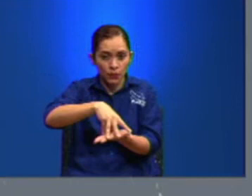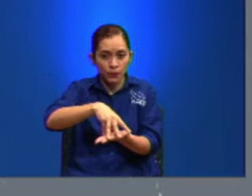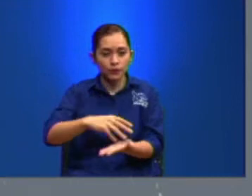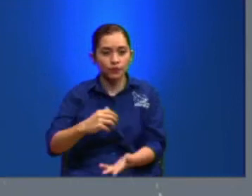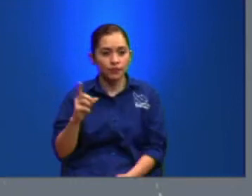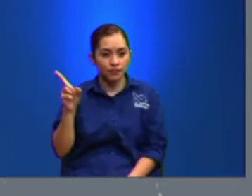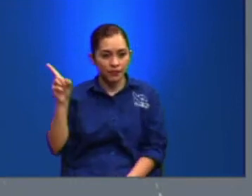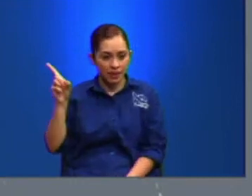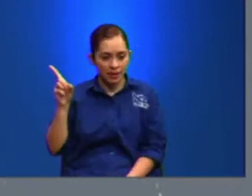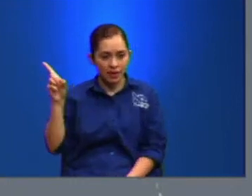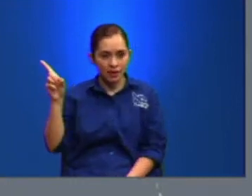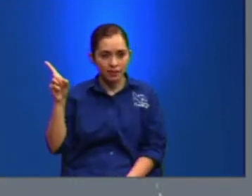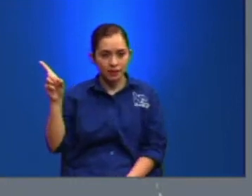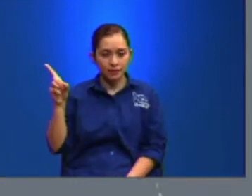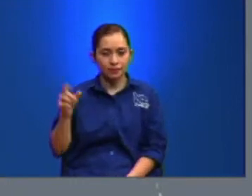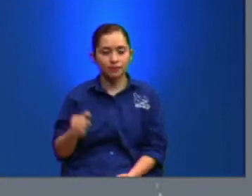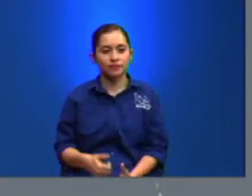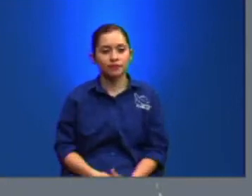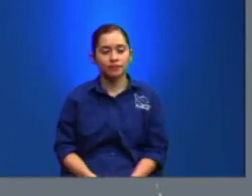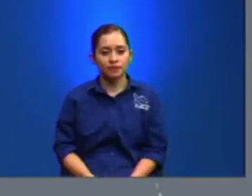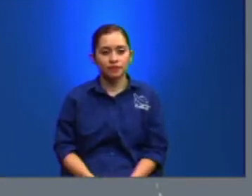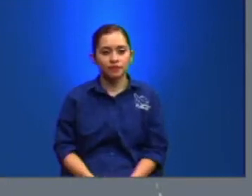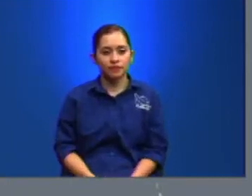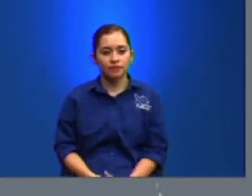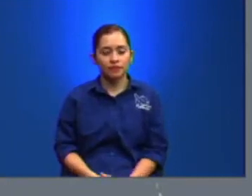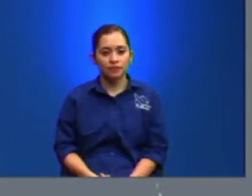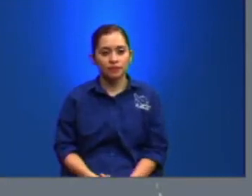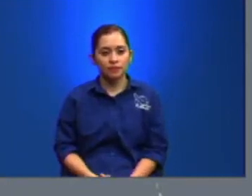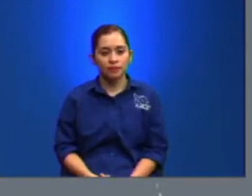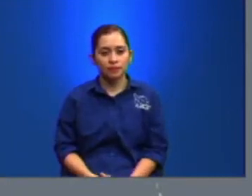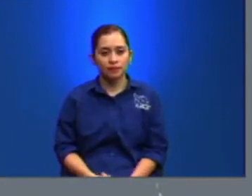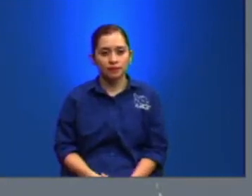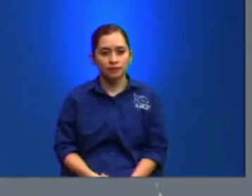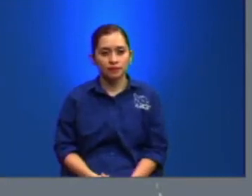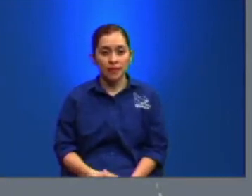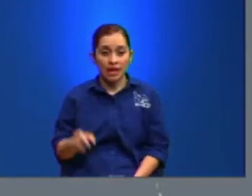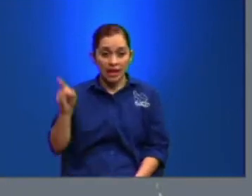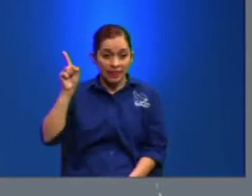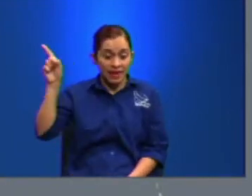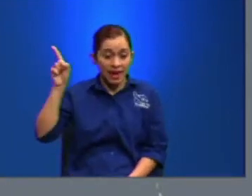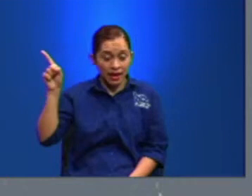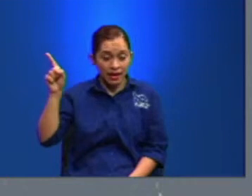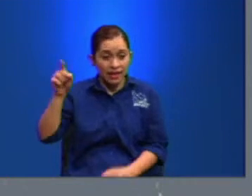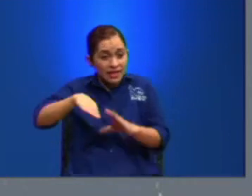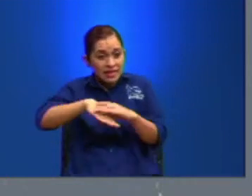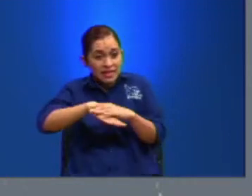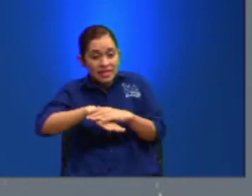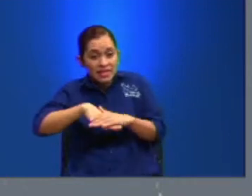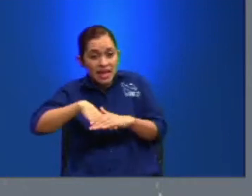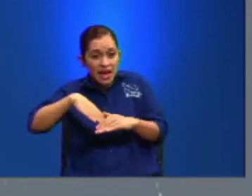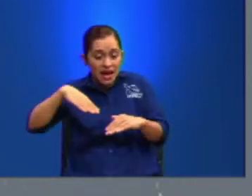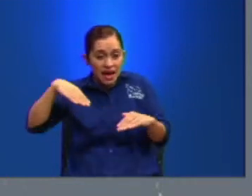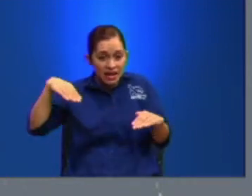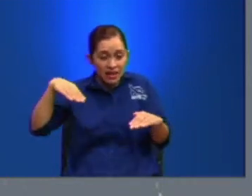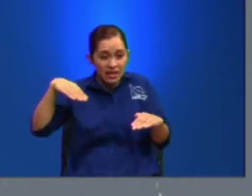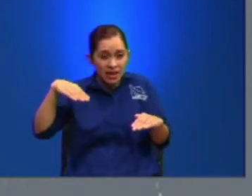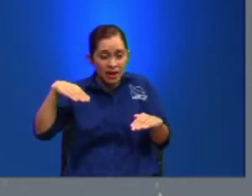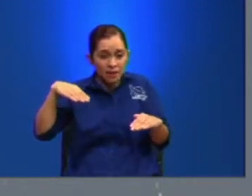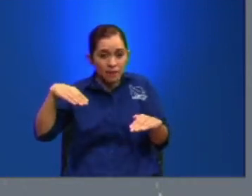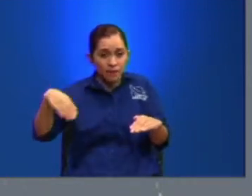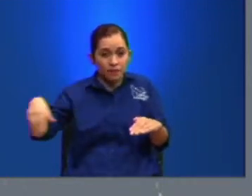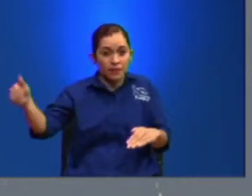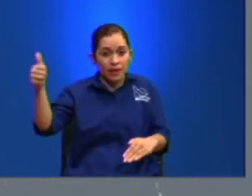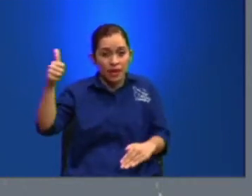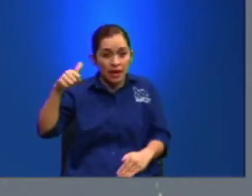acá y lo redondito abajo cae y de aquí hacía que se segregará el ácido clorhídrico